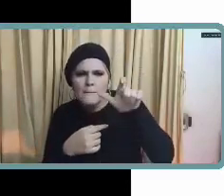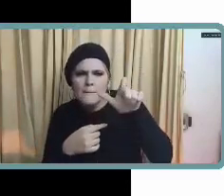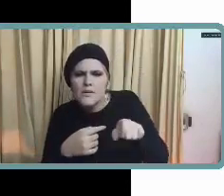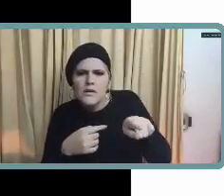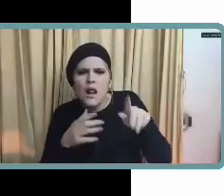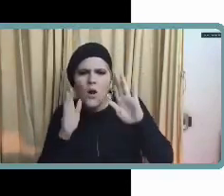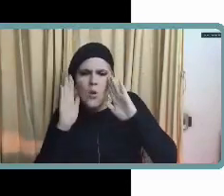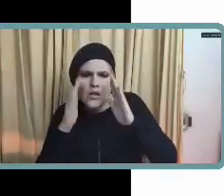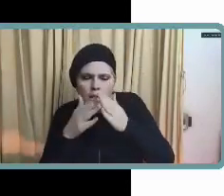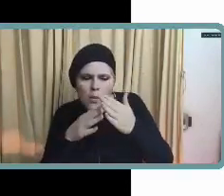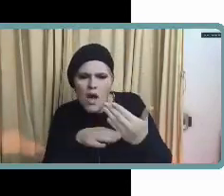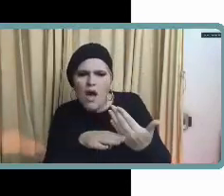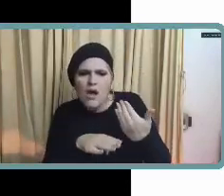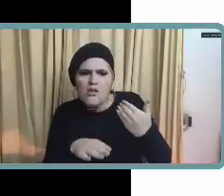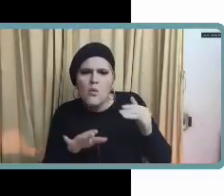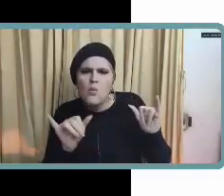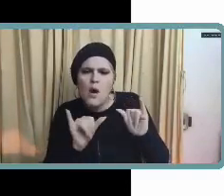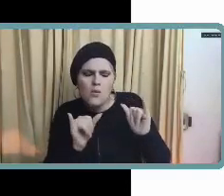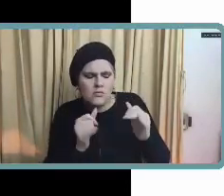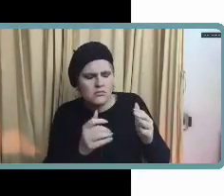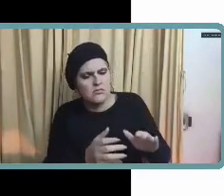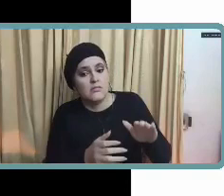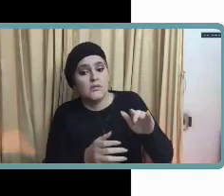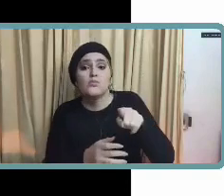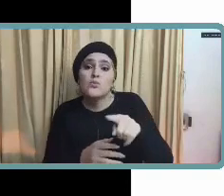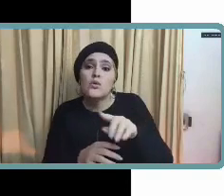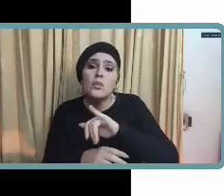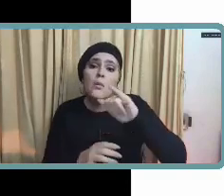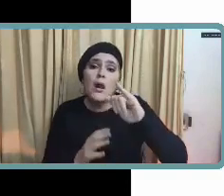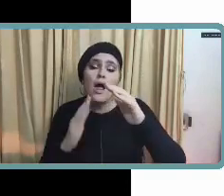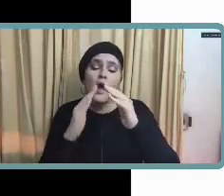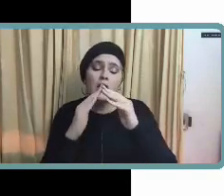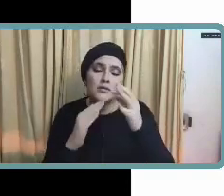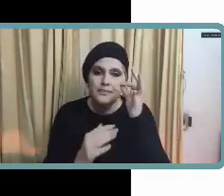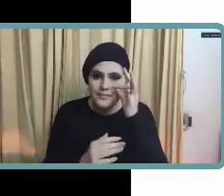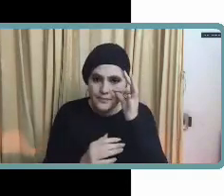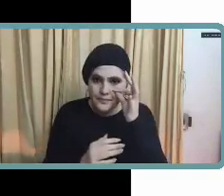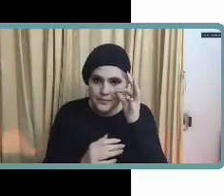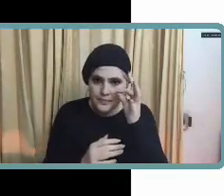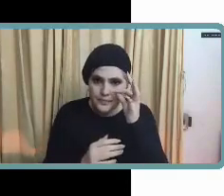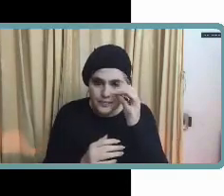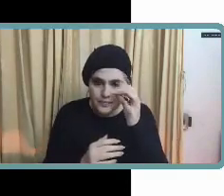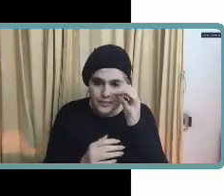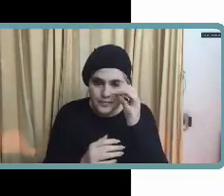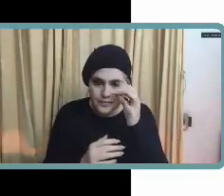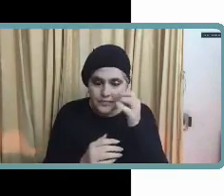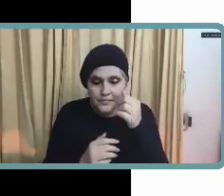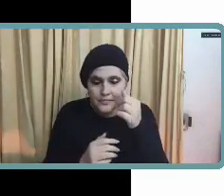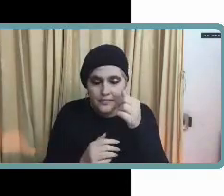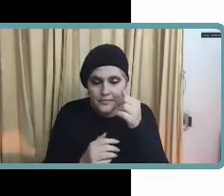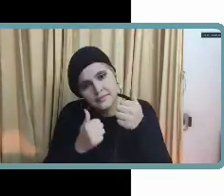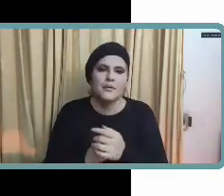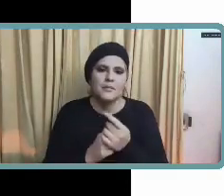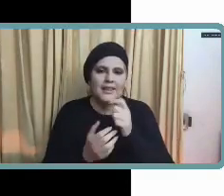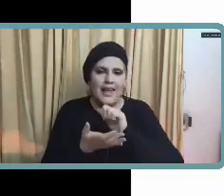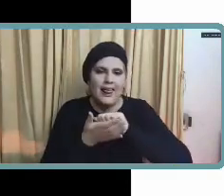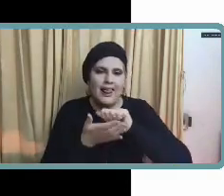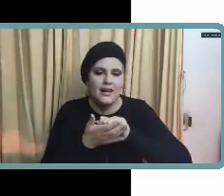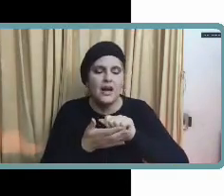tengan ustedes tareas para la casa. Y también no sacamos nada con decir, al año y medio vamos a